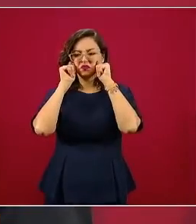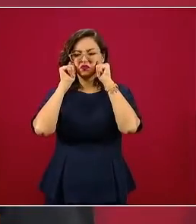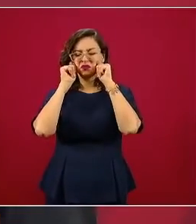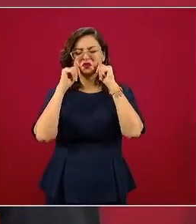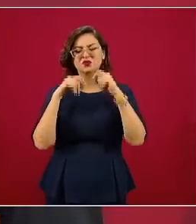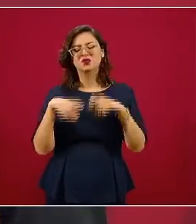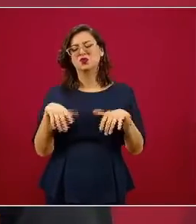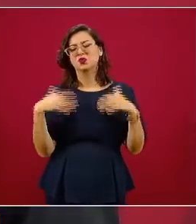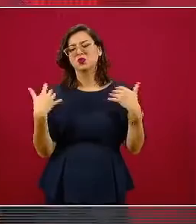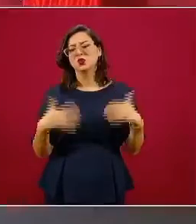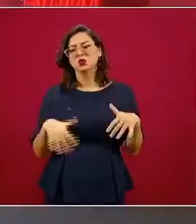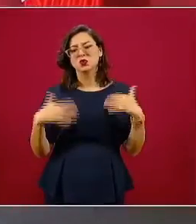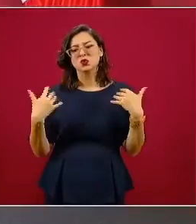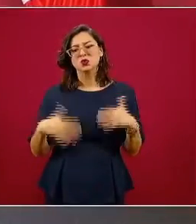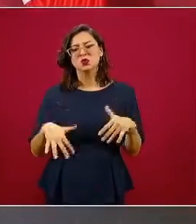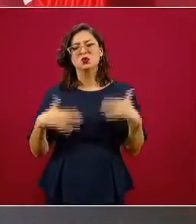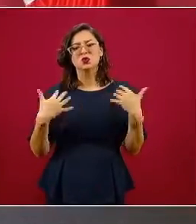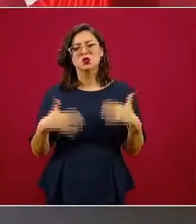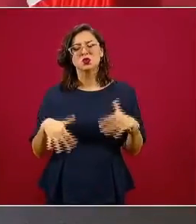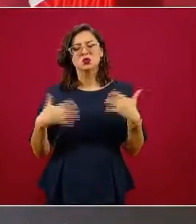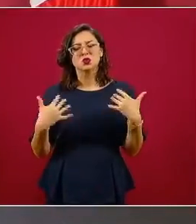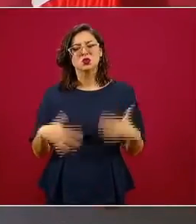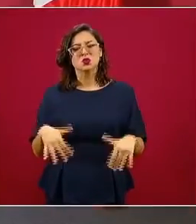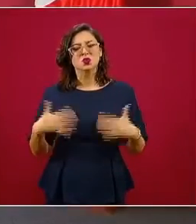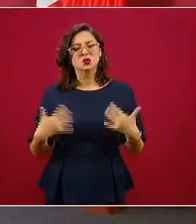Es una cosa